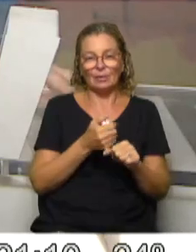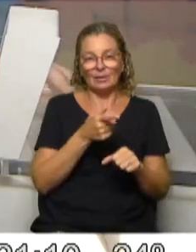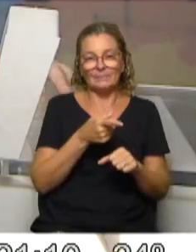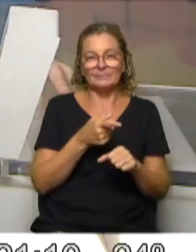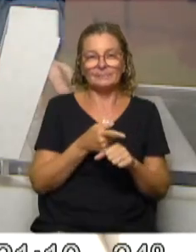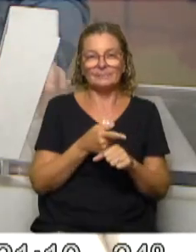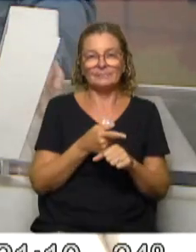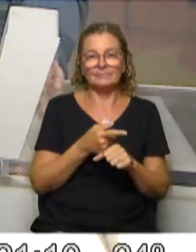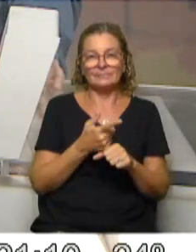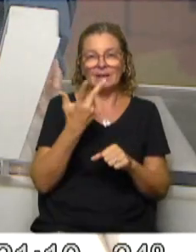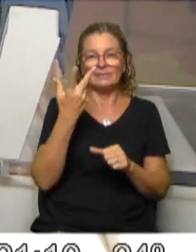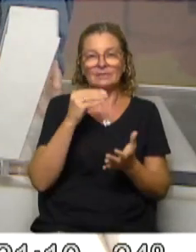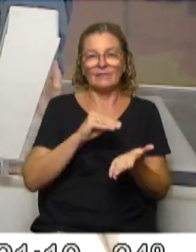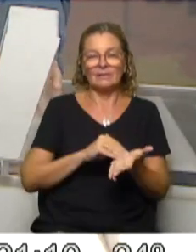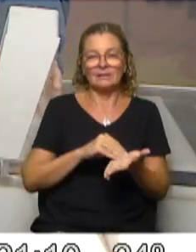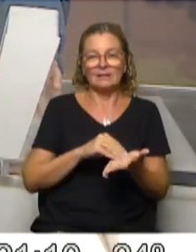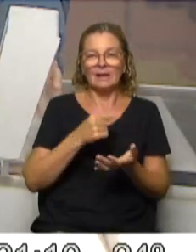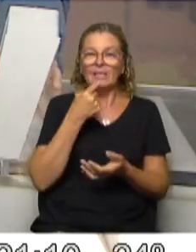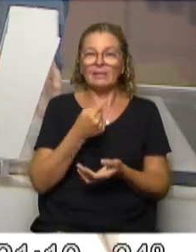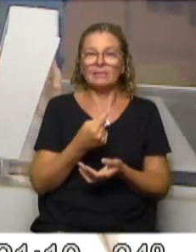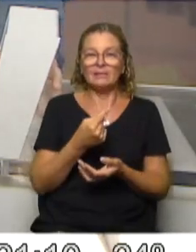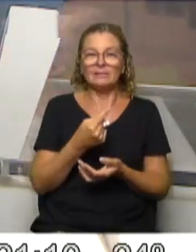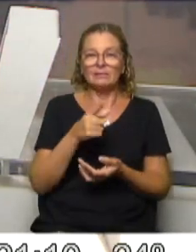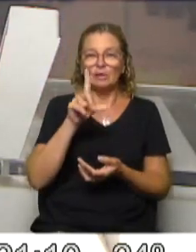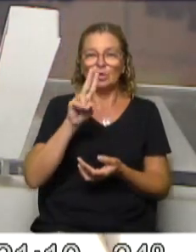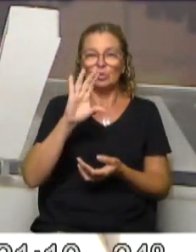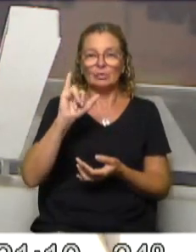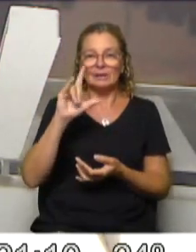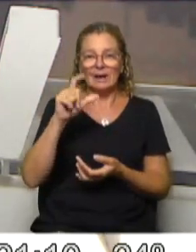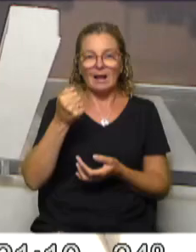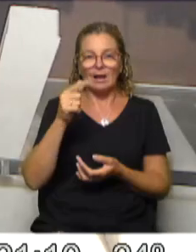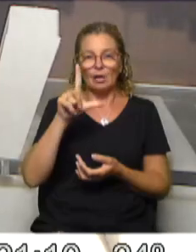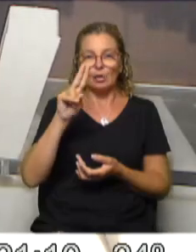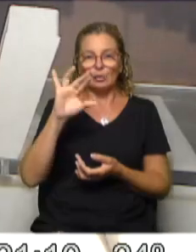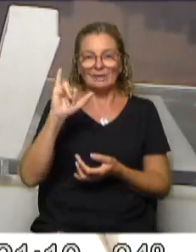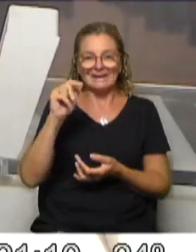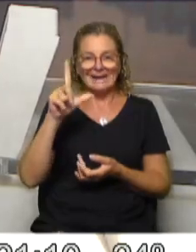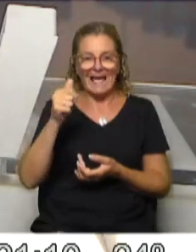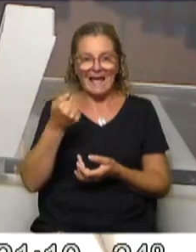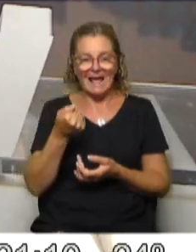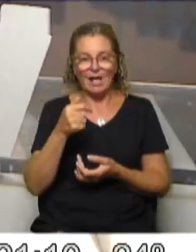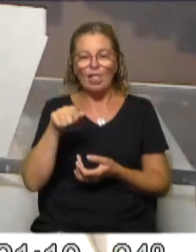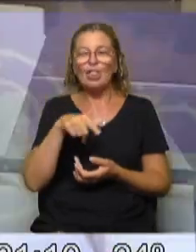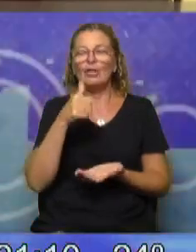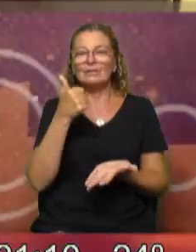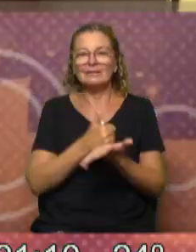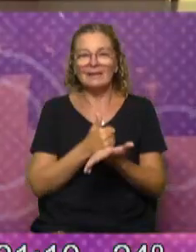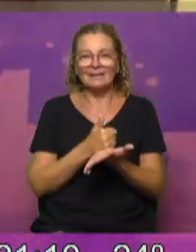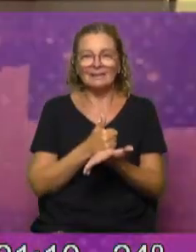Bueno, y tres veces que hay que pronunciar. Lucila, Lucila, Lucila, ¿dónde estás?